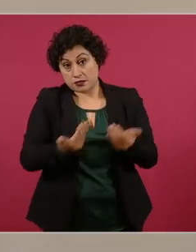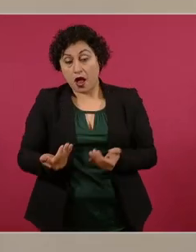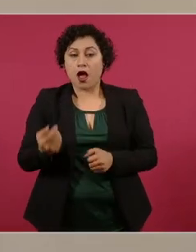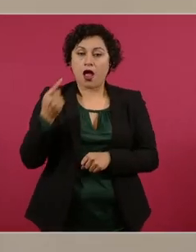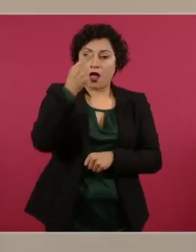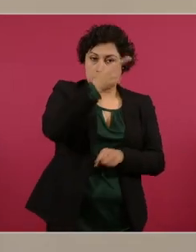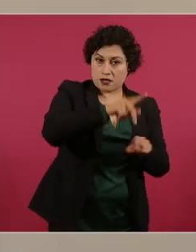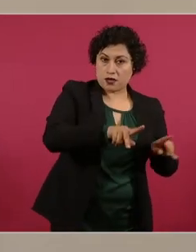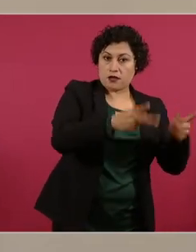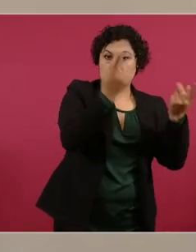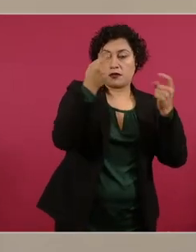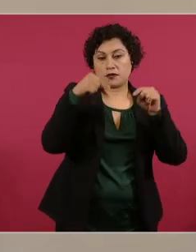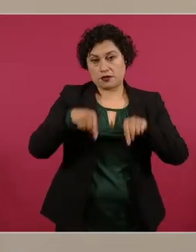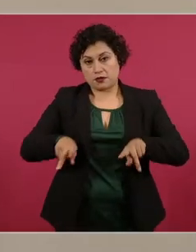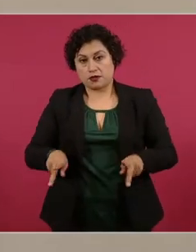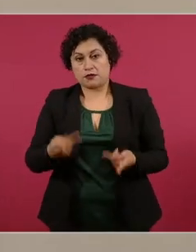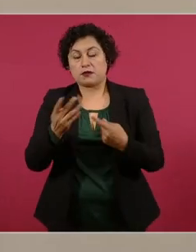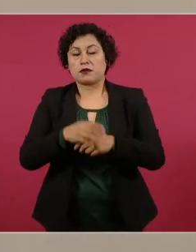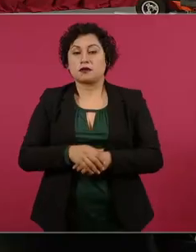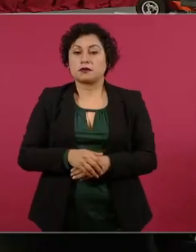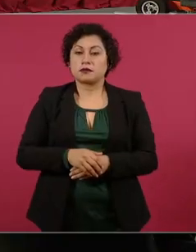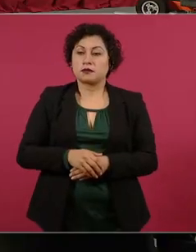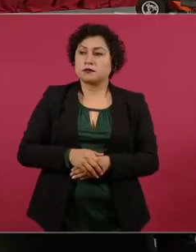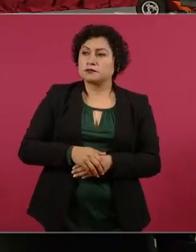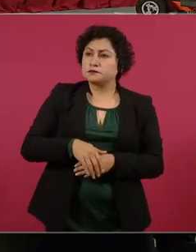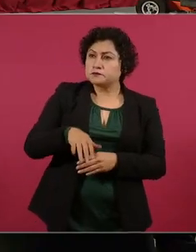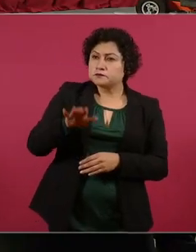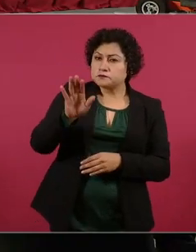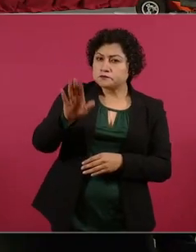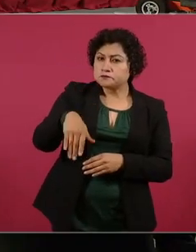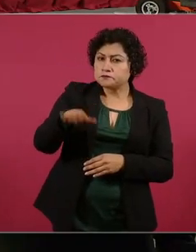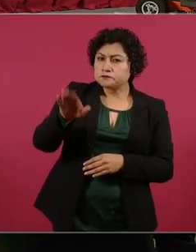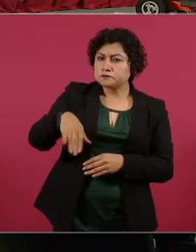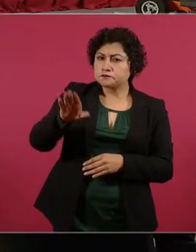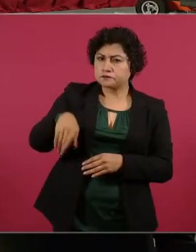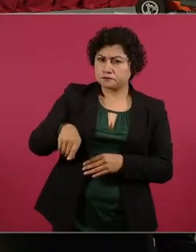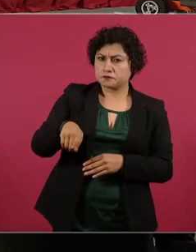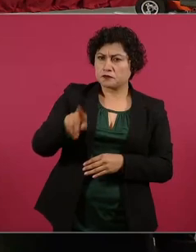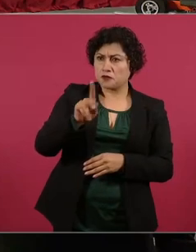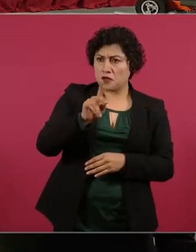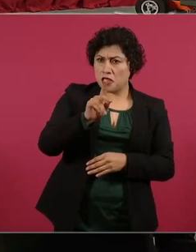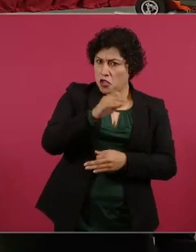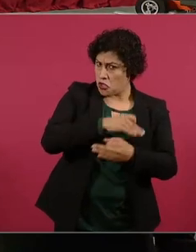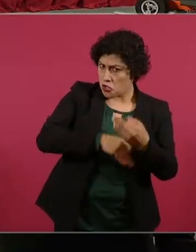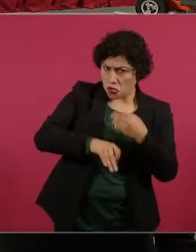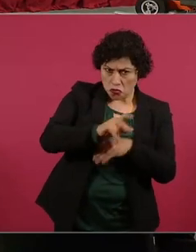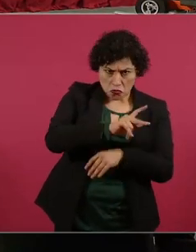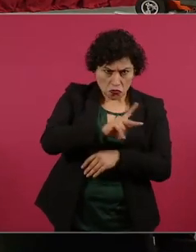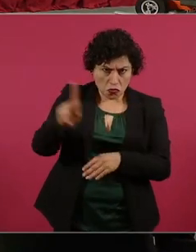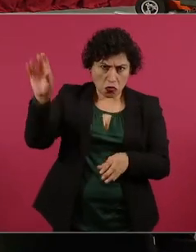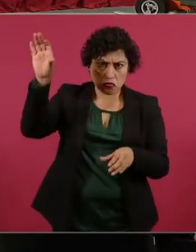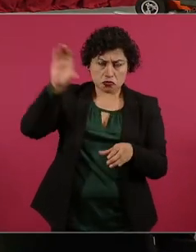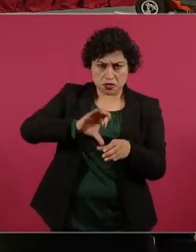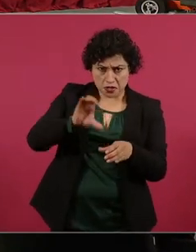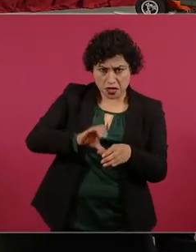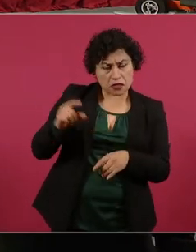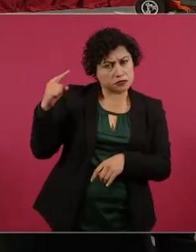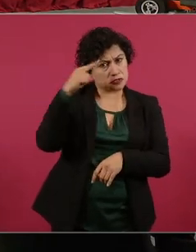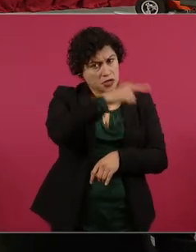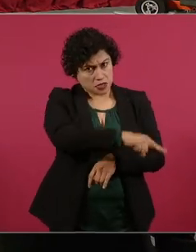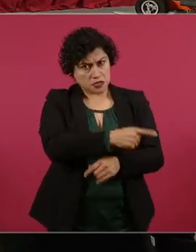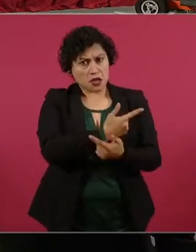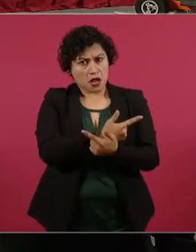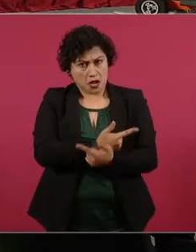aquí? ¿Y será que todos los cereales allá tienen esto? No, son los etiqueta que tienen este distintivo, que es libres